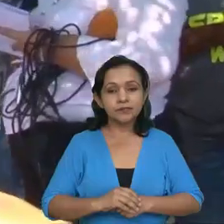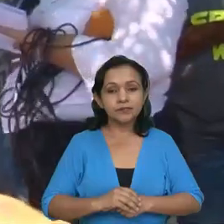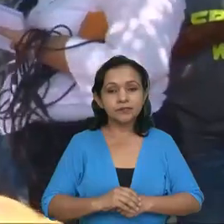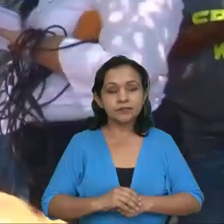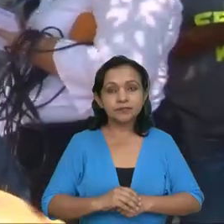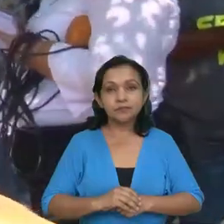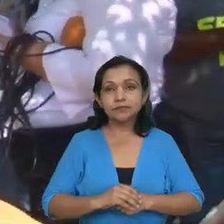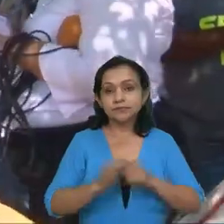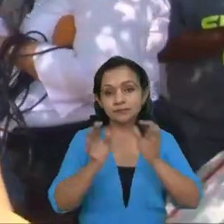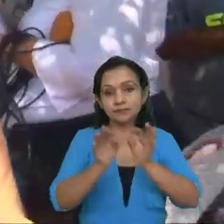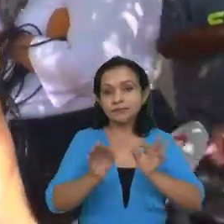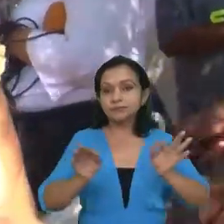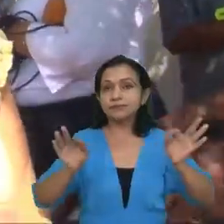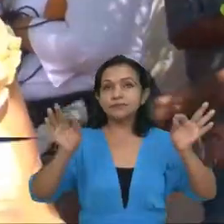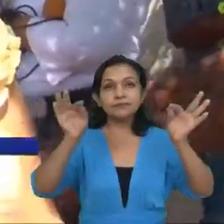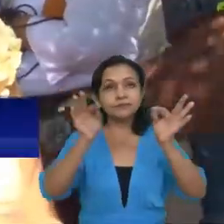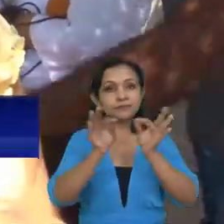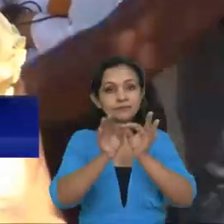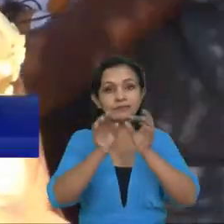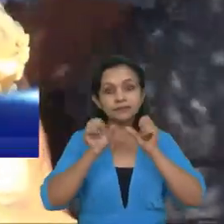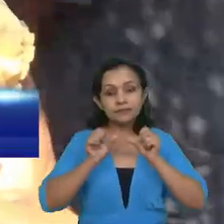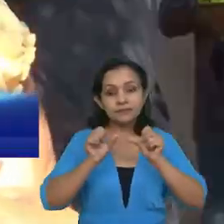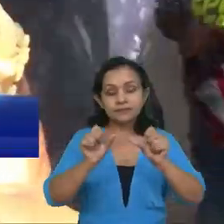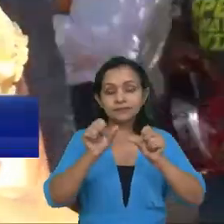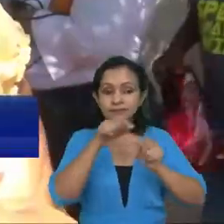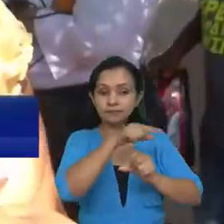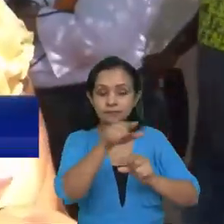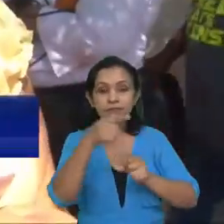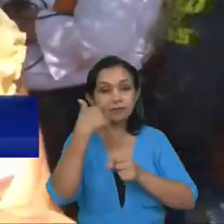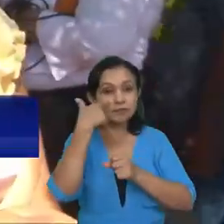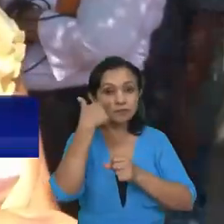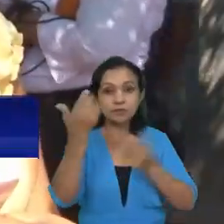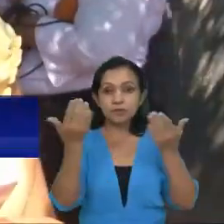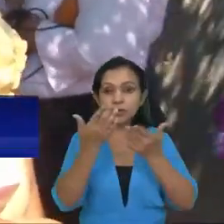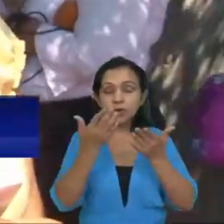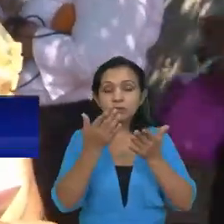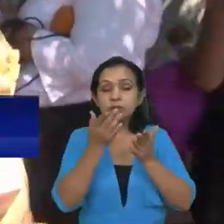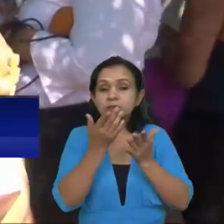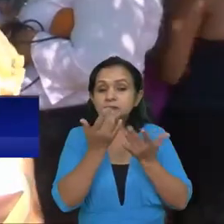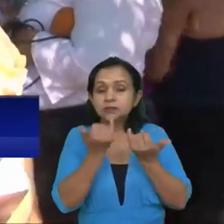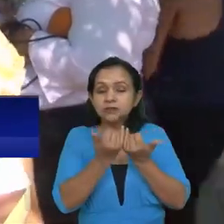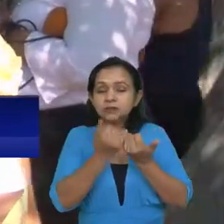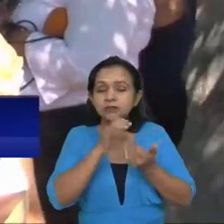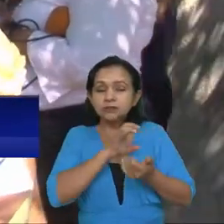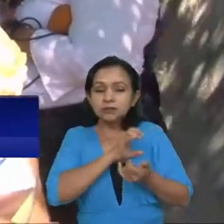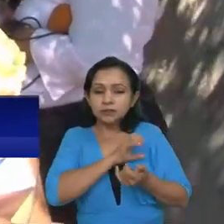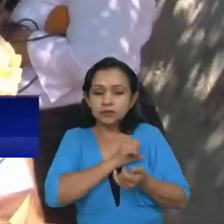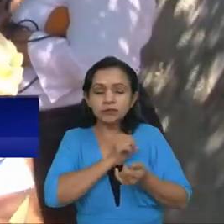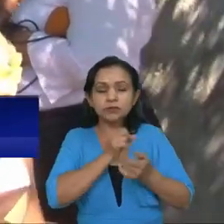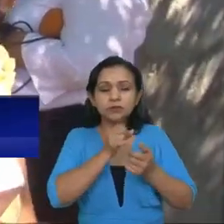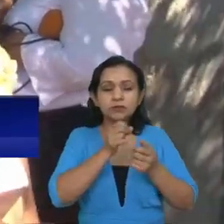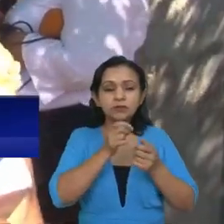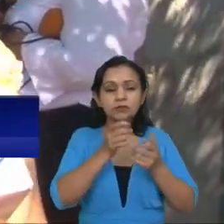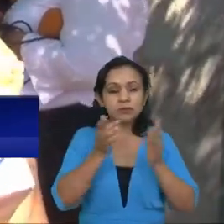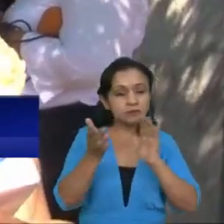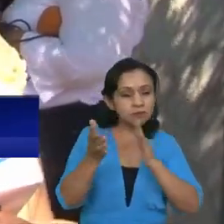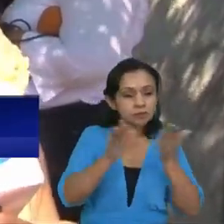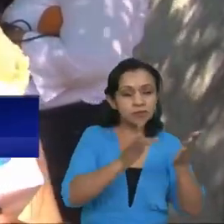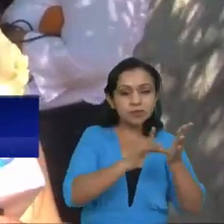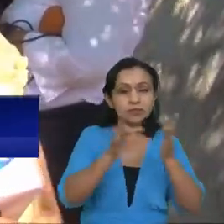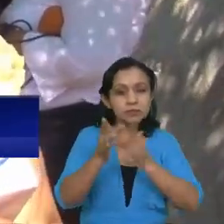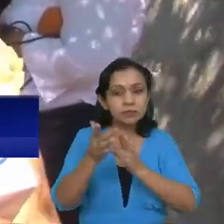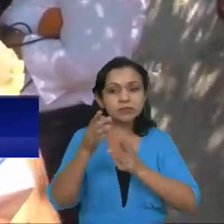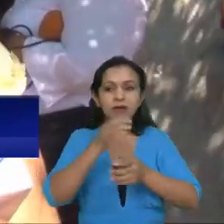es muy importante porque conociendo la pasión y muerte de nuestro señor jesucristo y le van tomando amor al sacrificio que